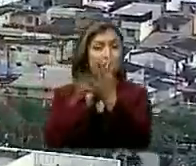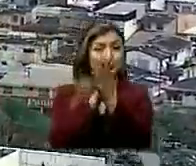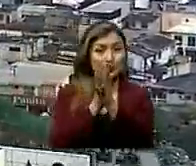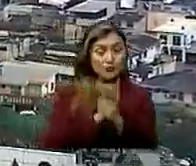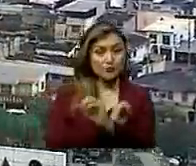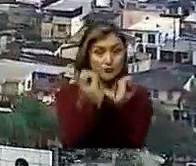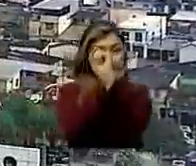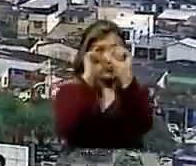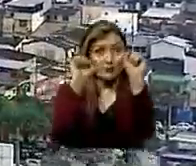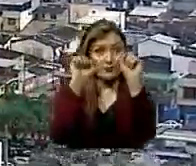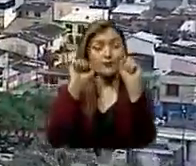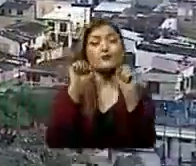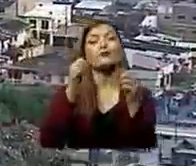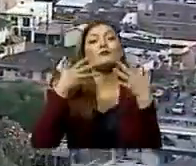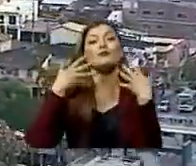el puerto principal